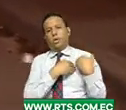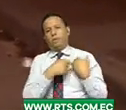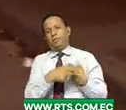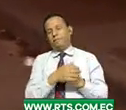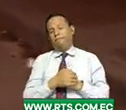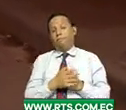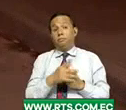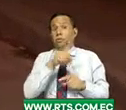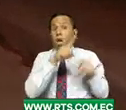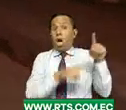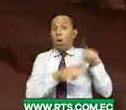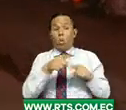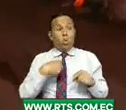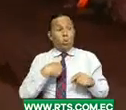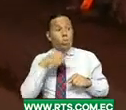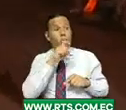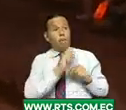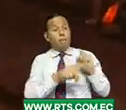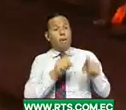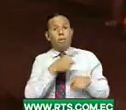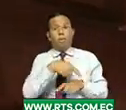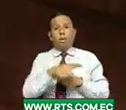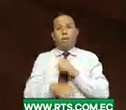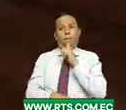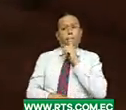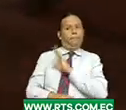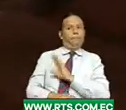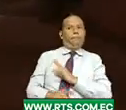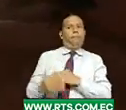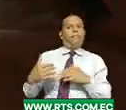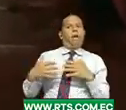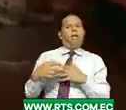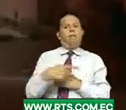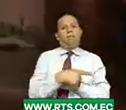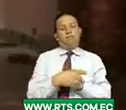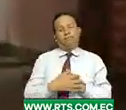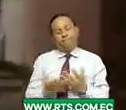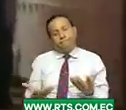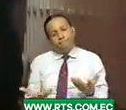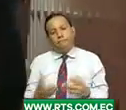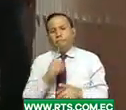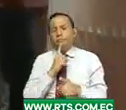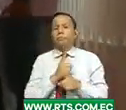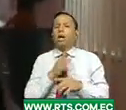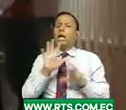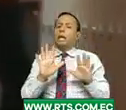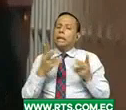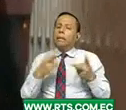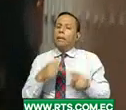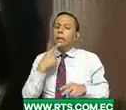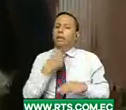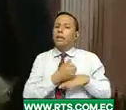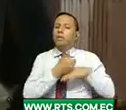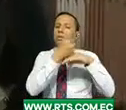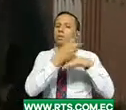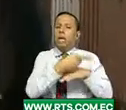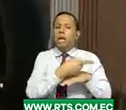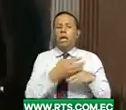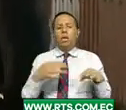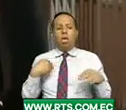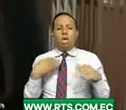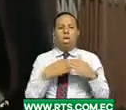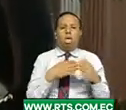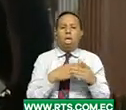miedo. Eso es lo que dicen las autoridades, y por tanto un poco se entorpece también el proceso investigativo. En